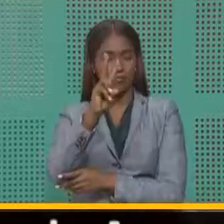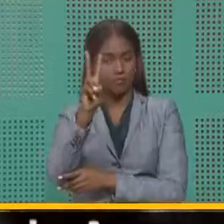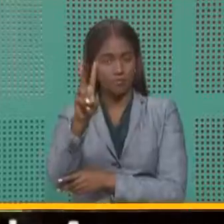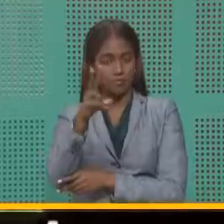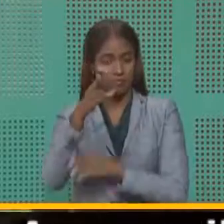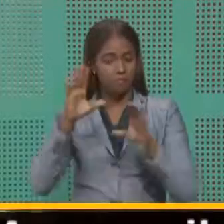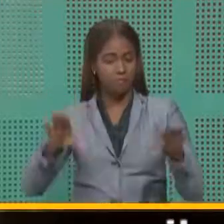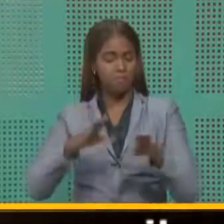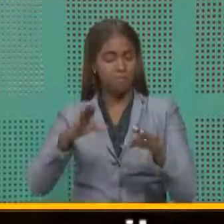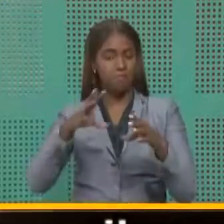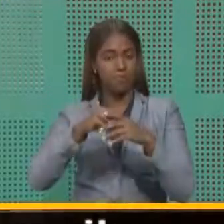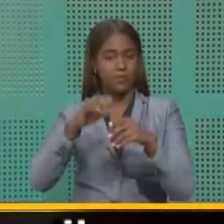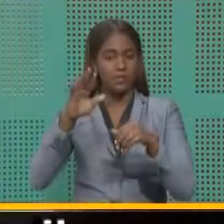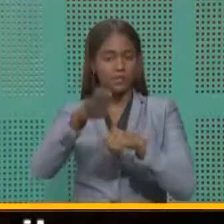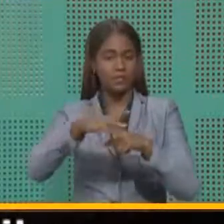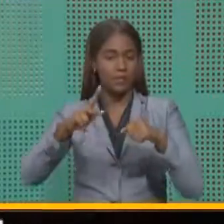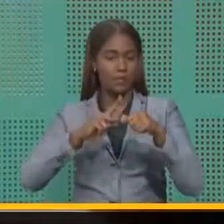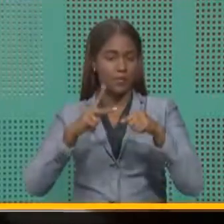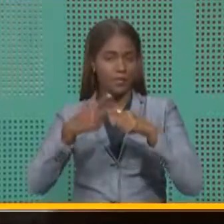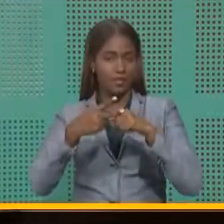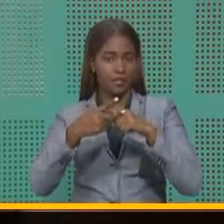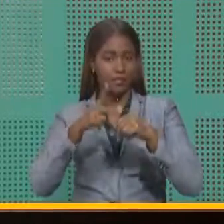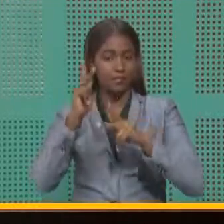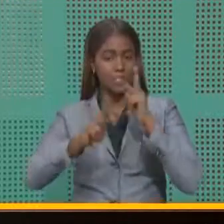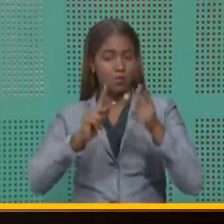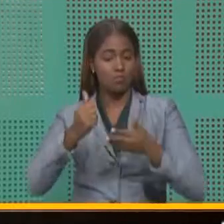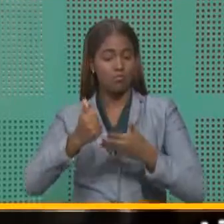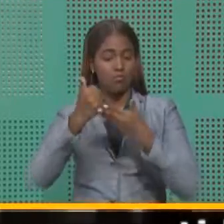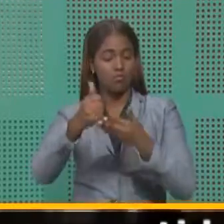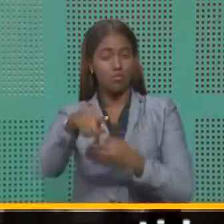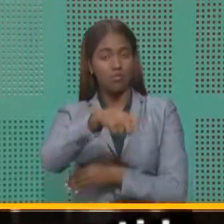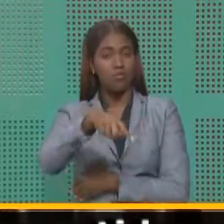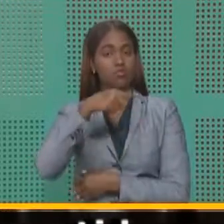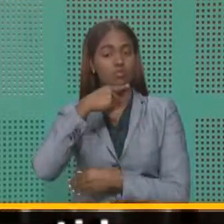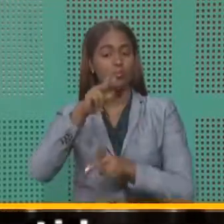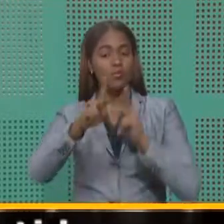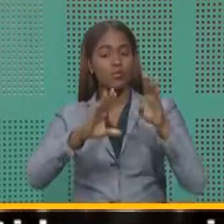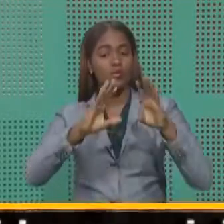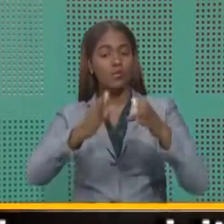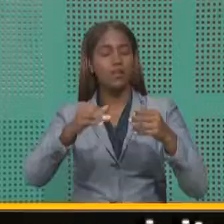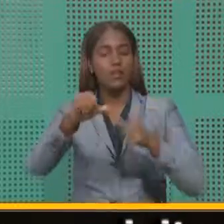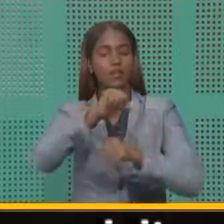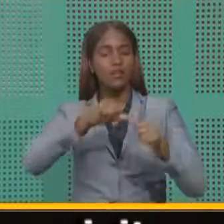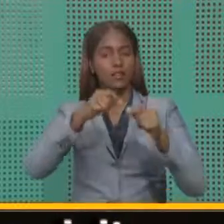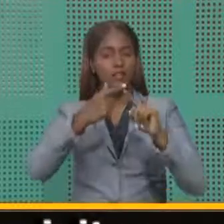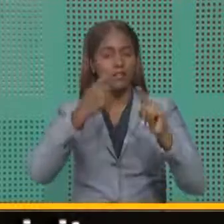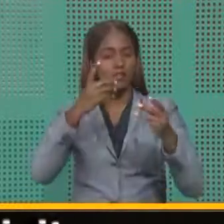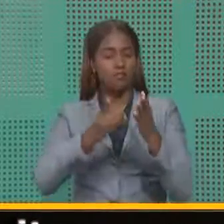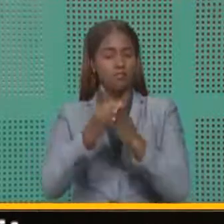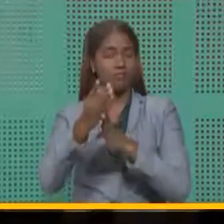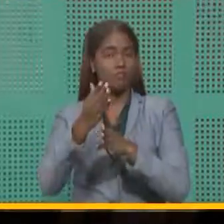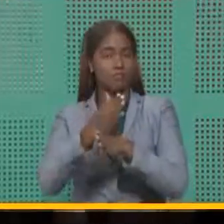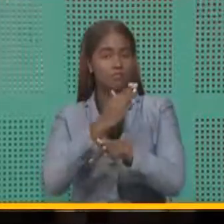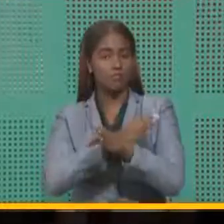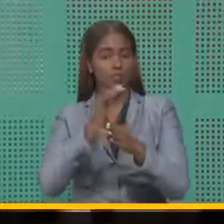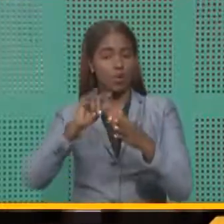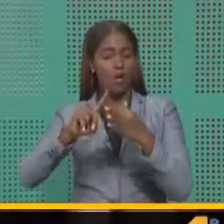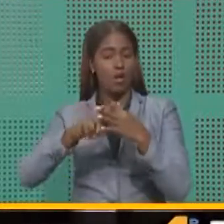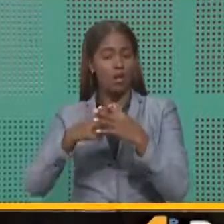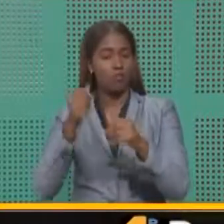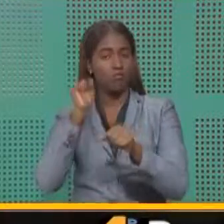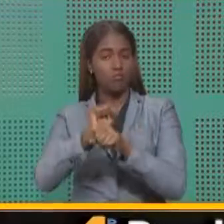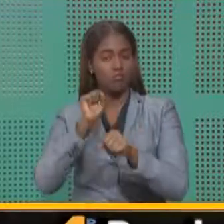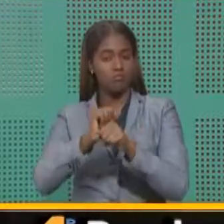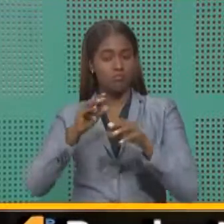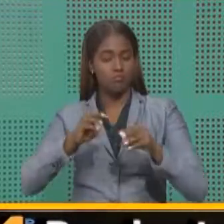realizada a pedernales los beneficiados son los ganaderos de la asociación de desarrollo e iniciativas